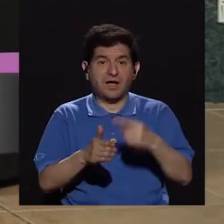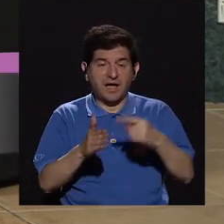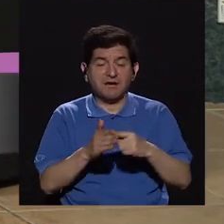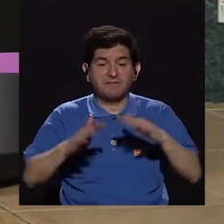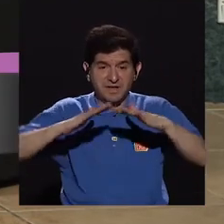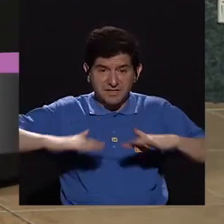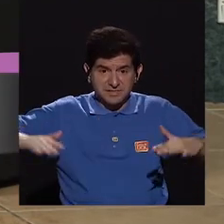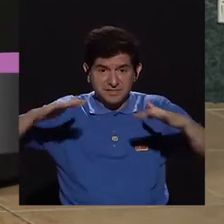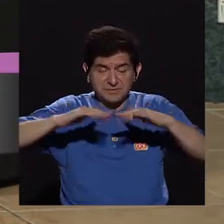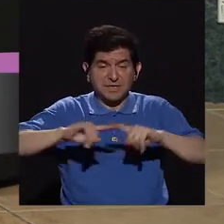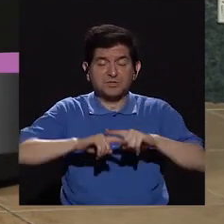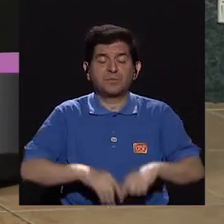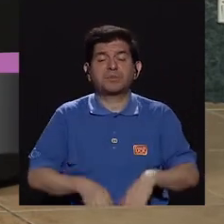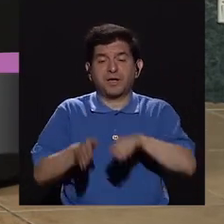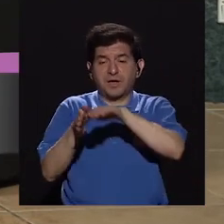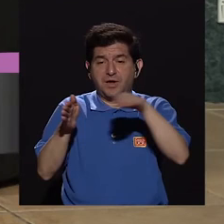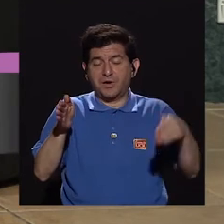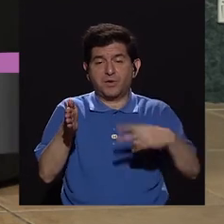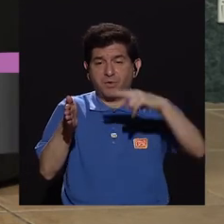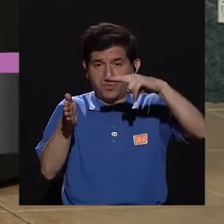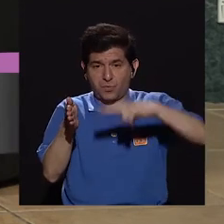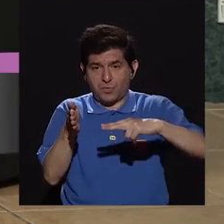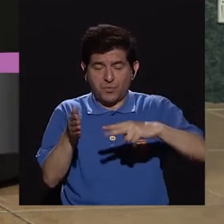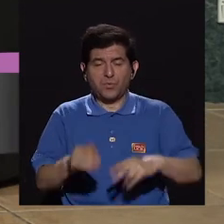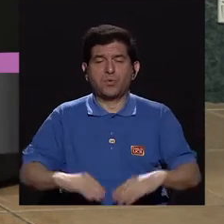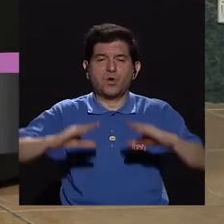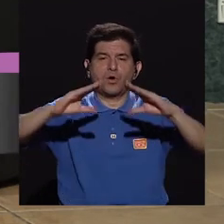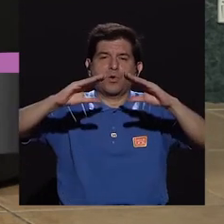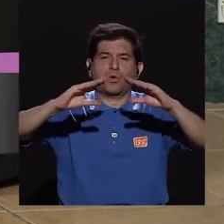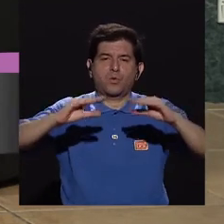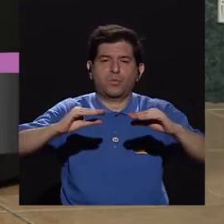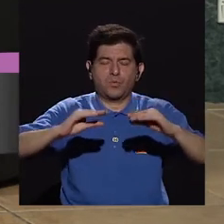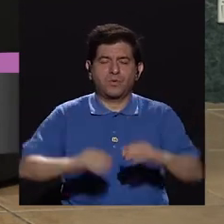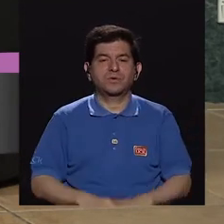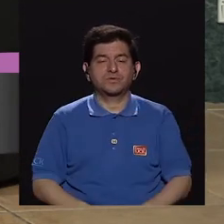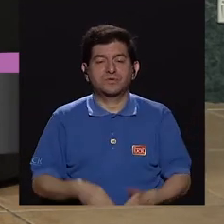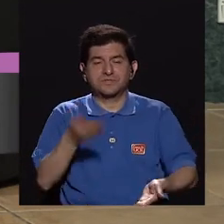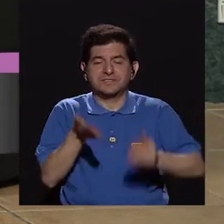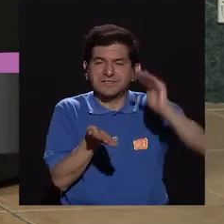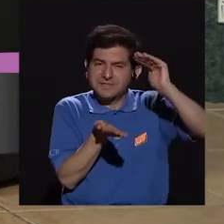veces son ese espacio, pero cuando nos acostamos, tiende a ceder, entonces se